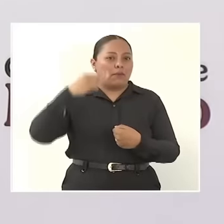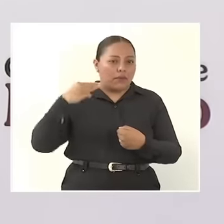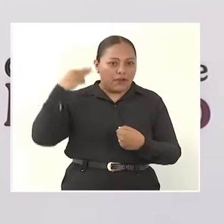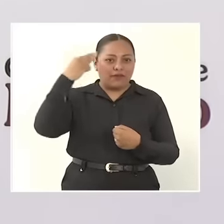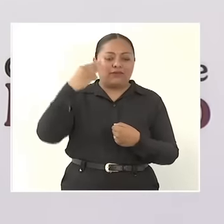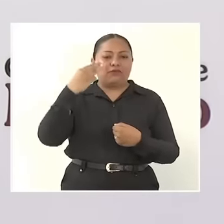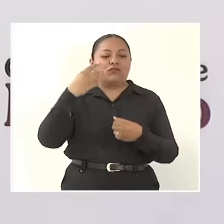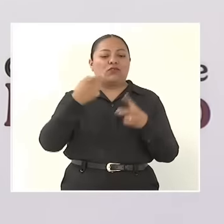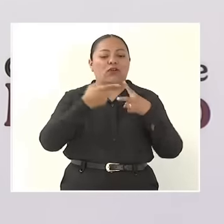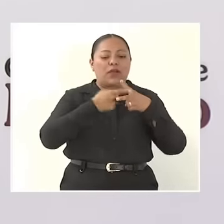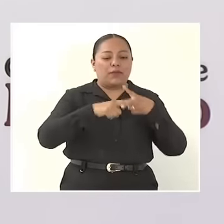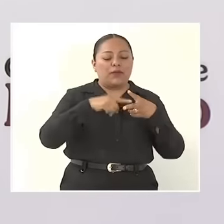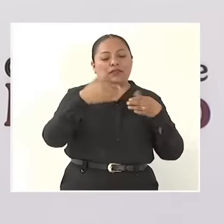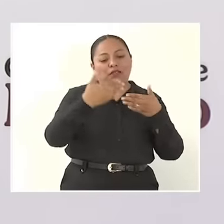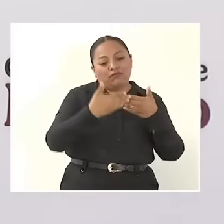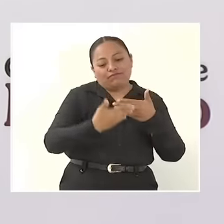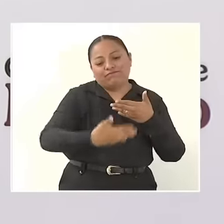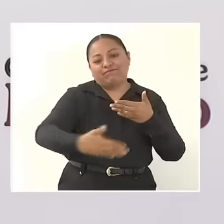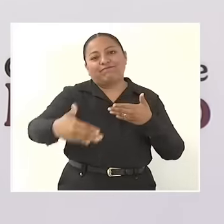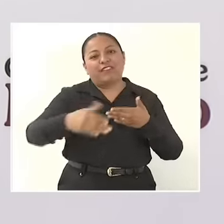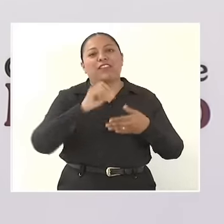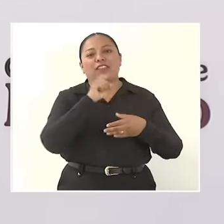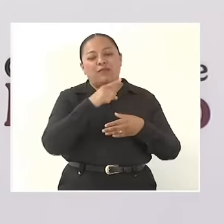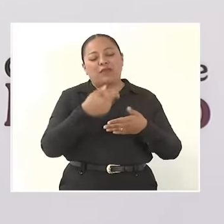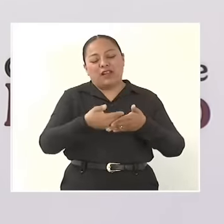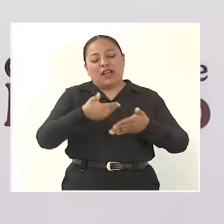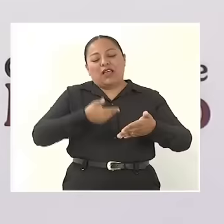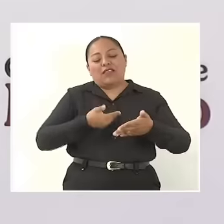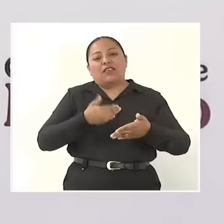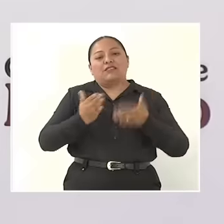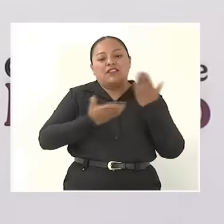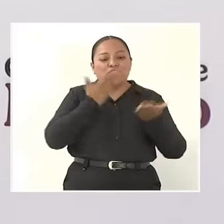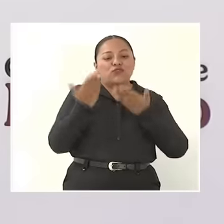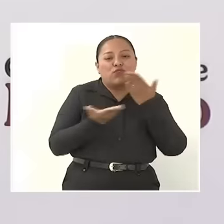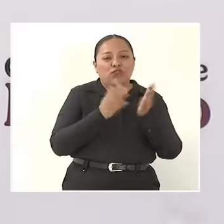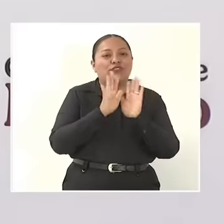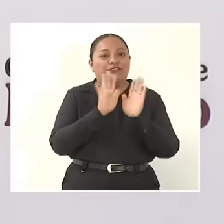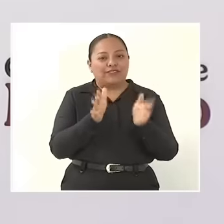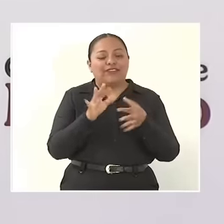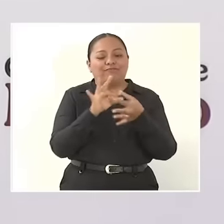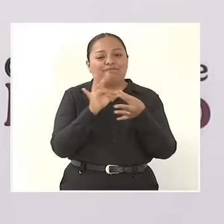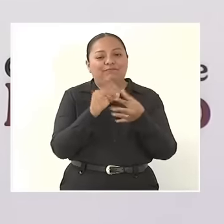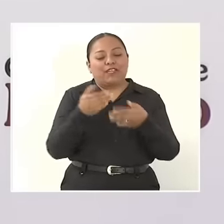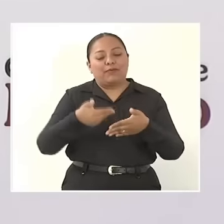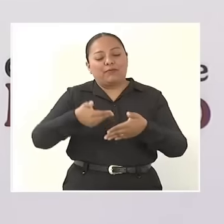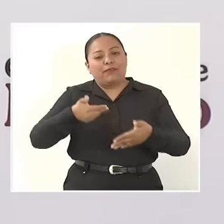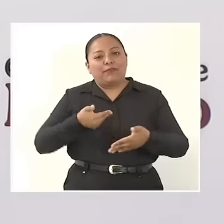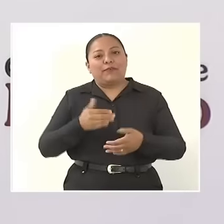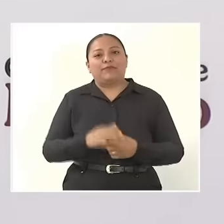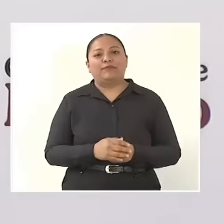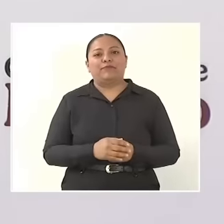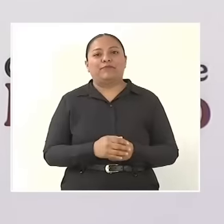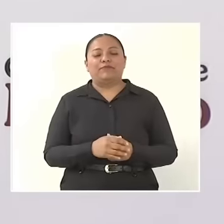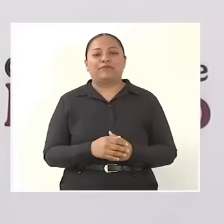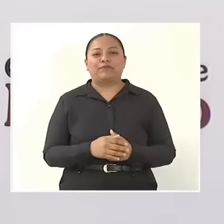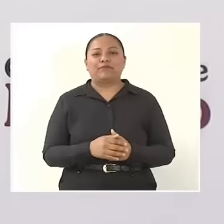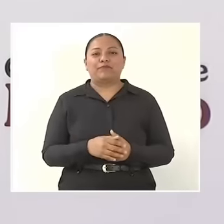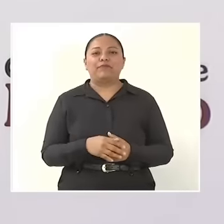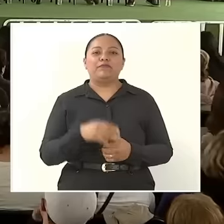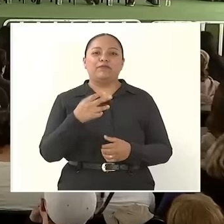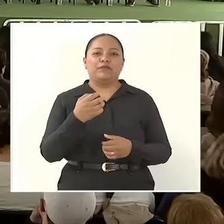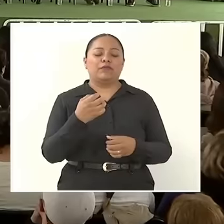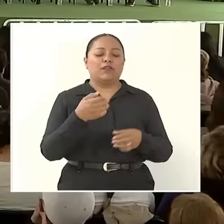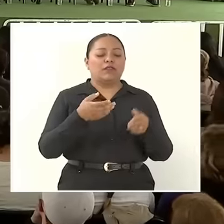desarrollo de los estudios que les he hecho mención. La conclusión de los trabajos y las pruebas operacionales y operación del tren